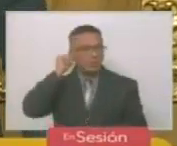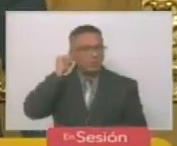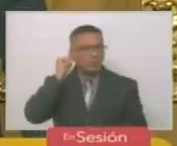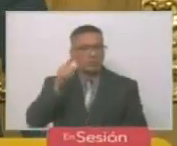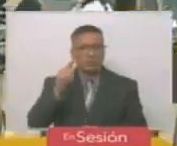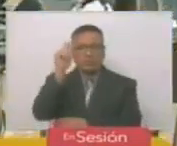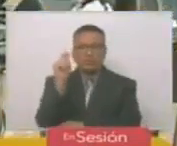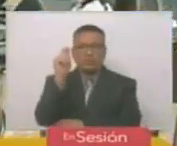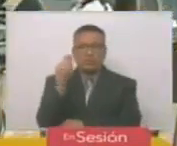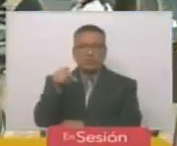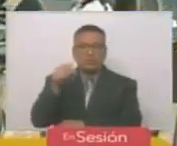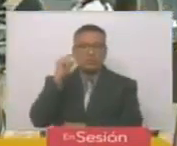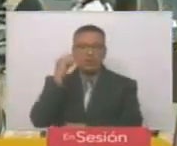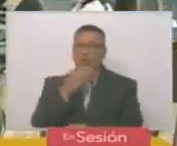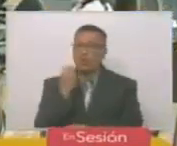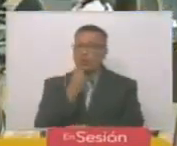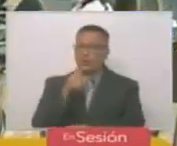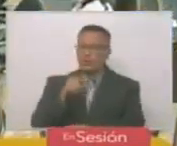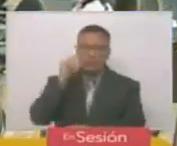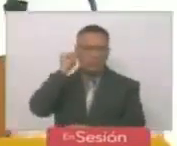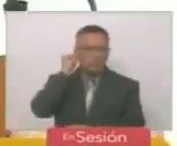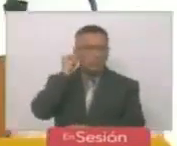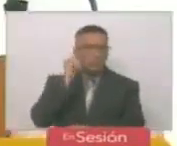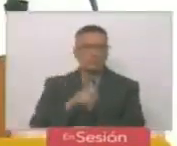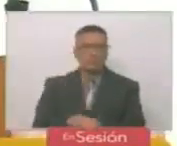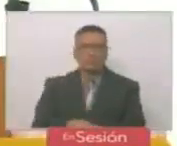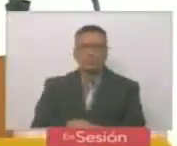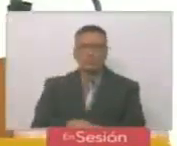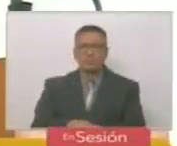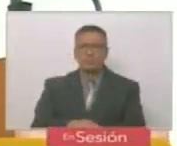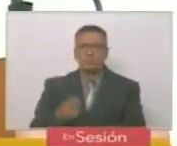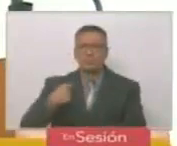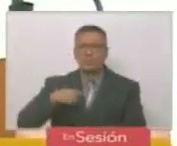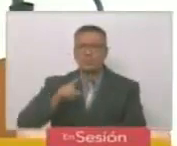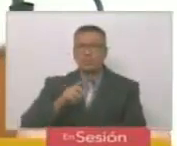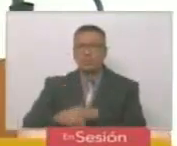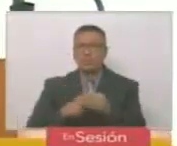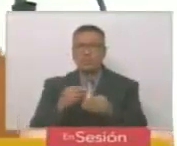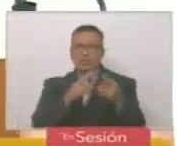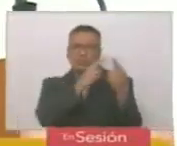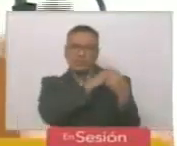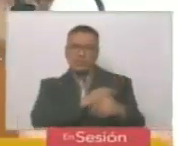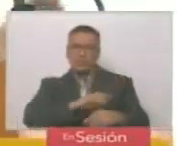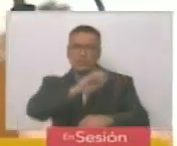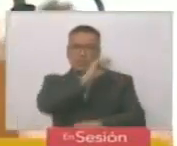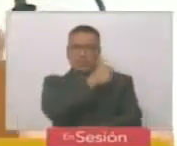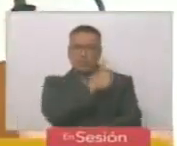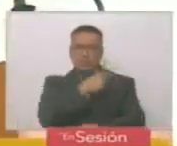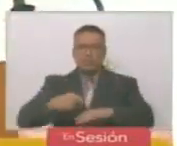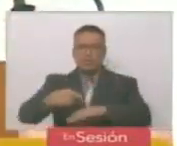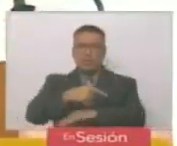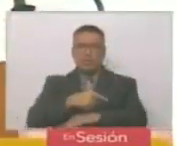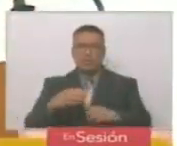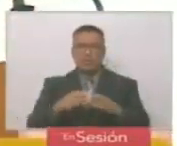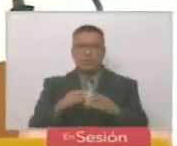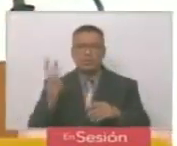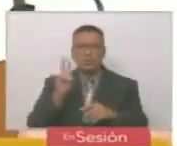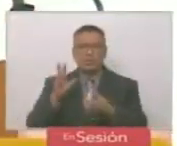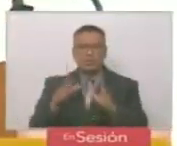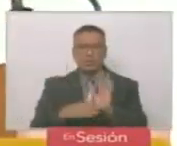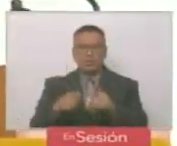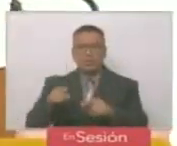diputada, joven diputada, que iba a ser la jefa del grupo parlamentario Venezuela-Azerbaiyán,